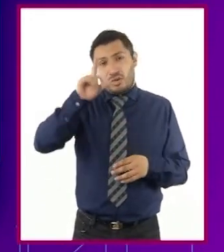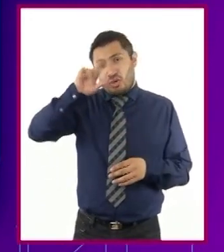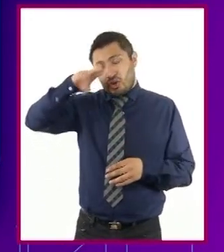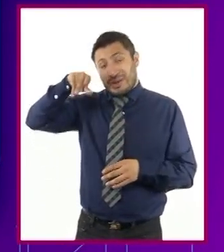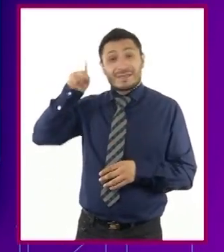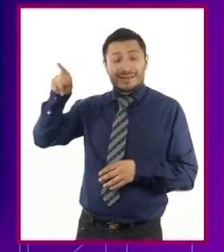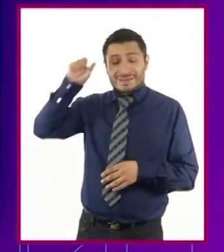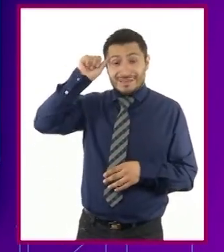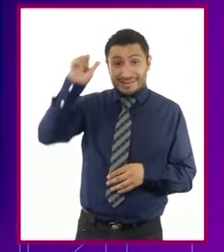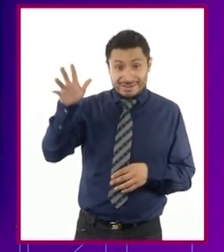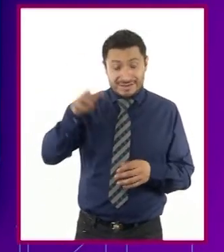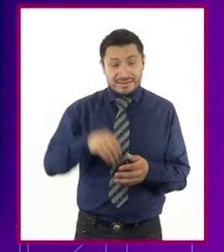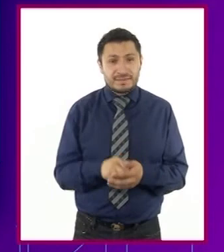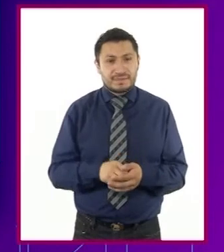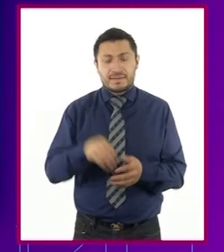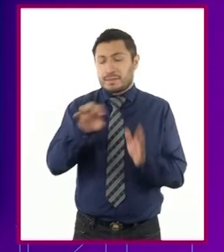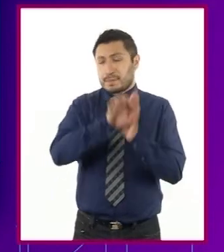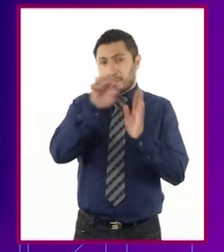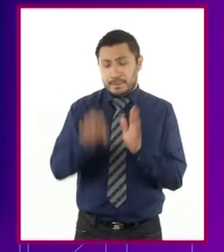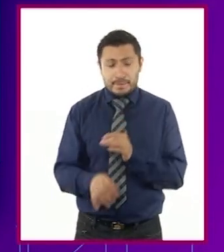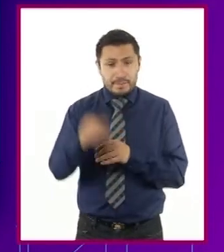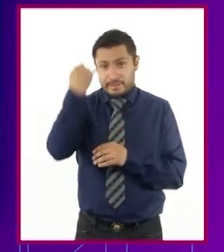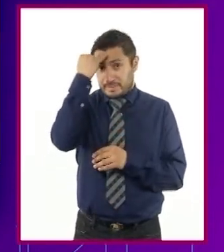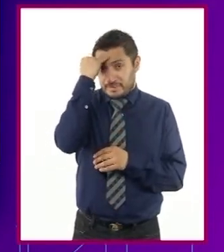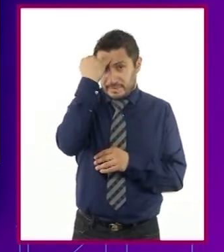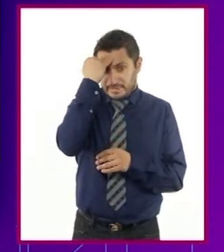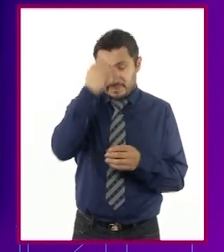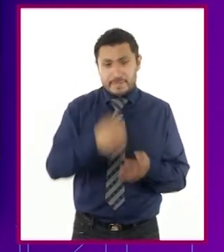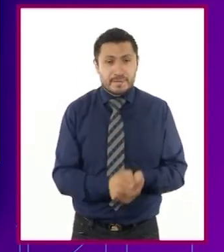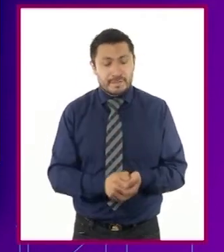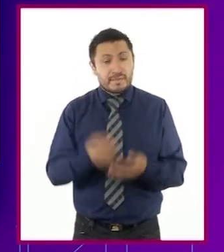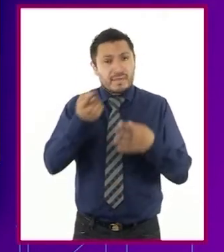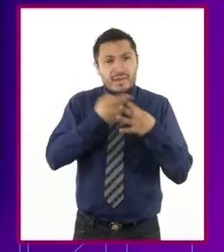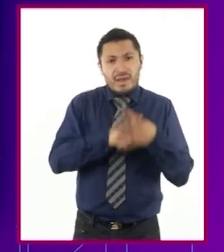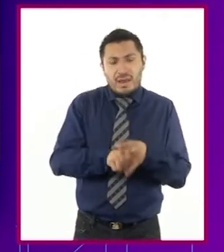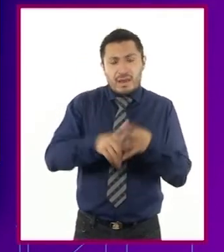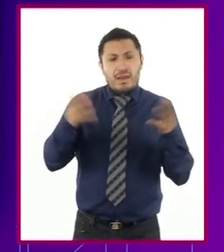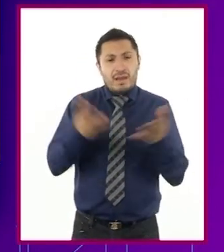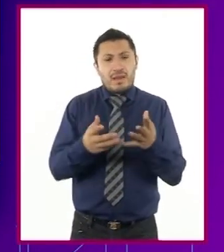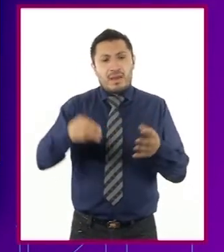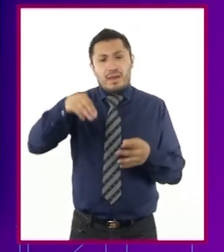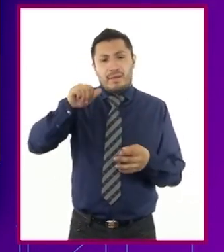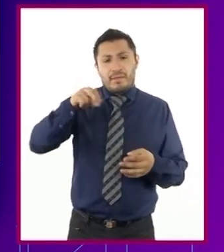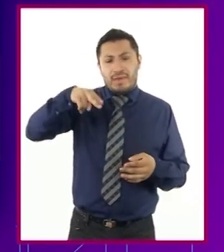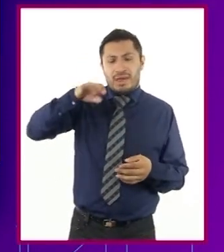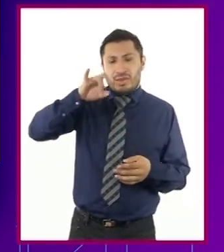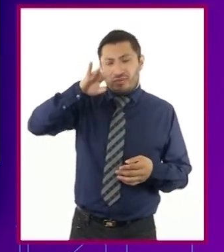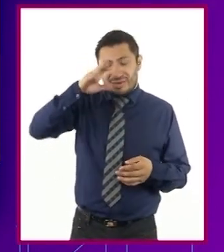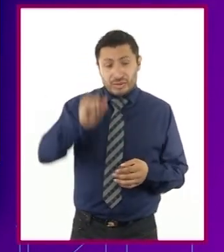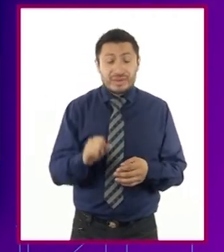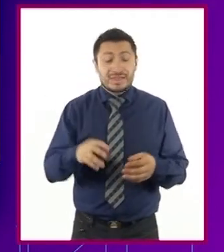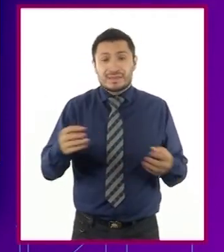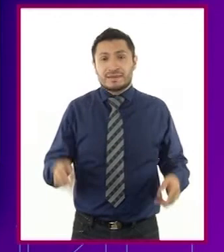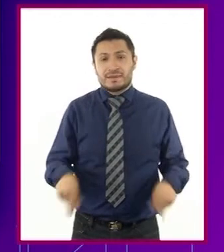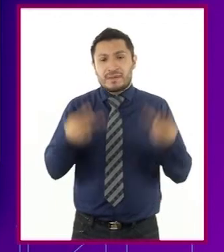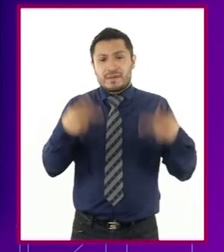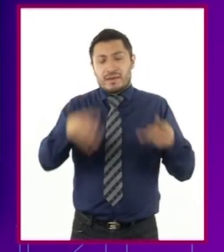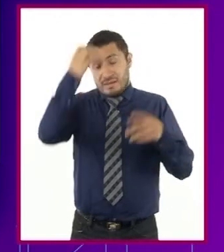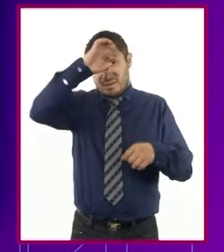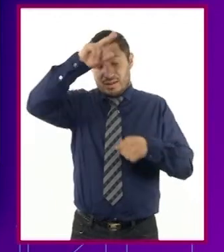Asia. Por ejemplo, en la India, comenzó a elaborar manufacturas y a exportarlas al resto de